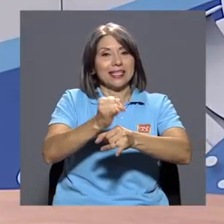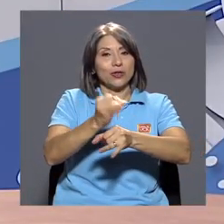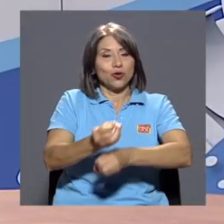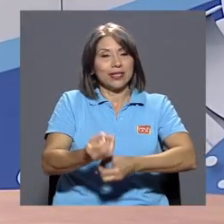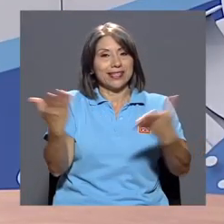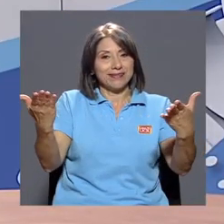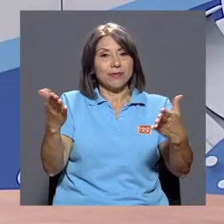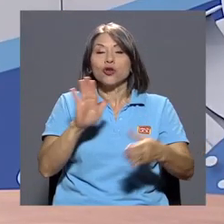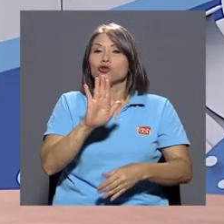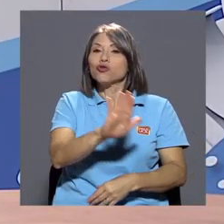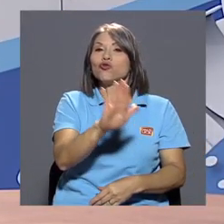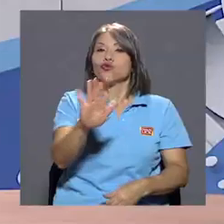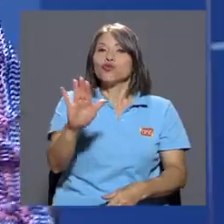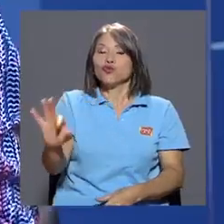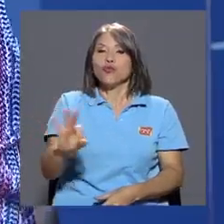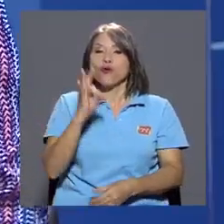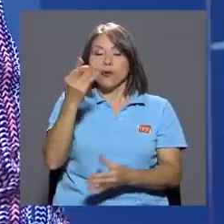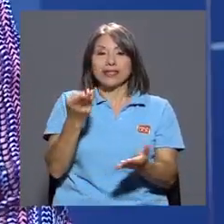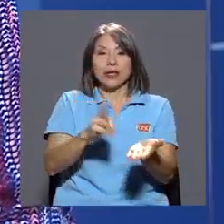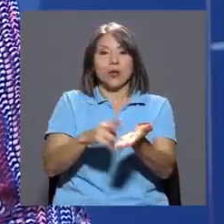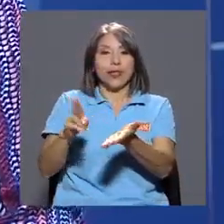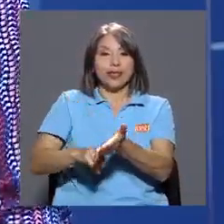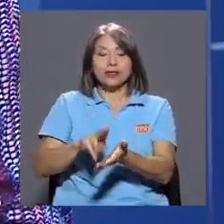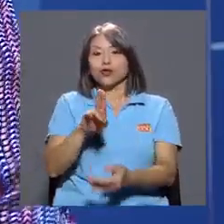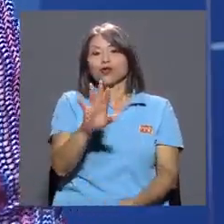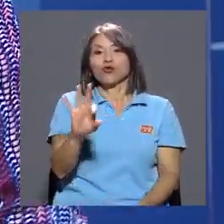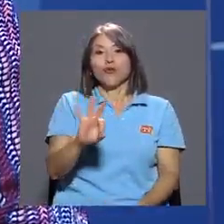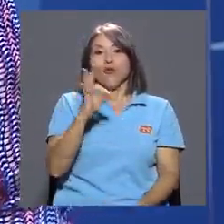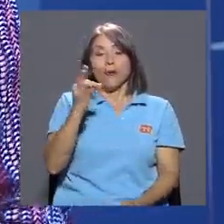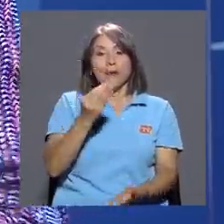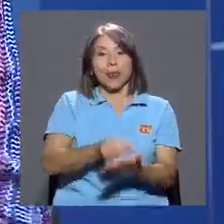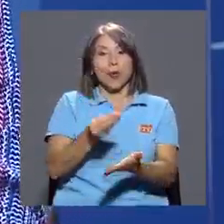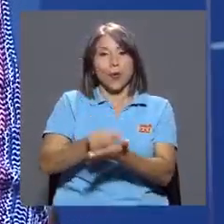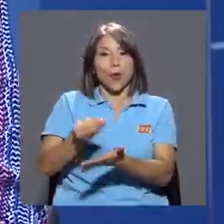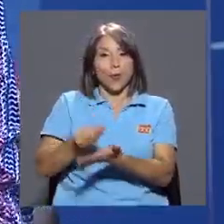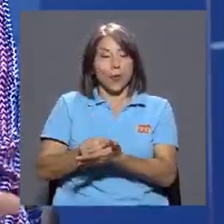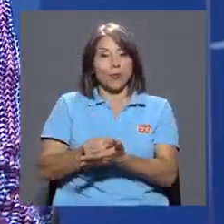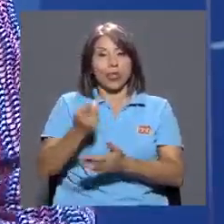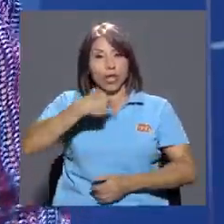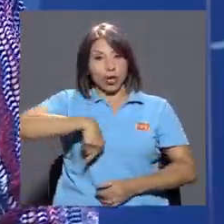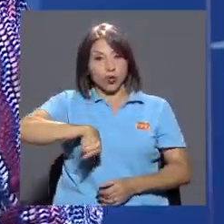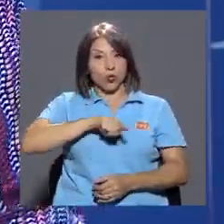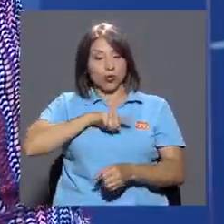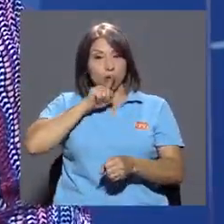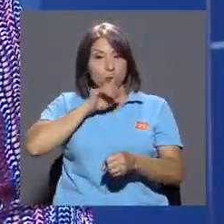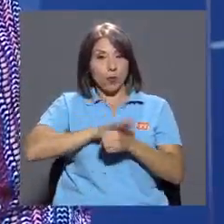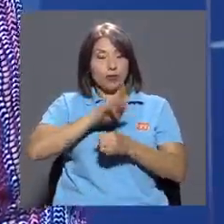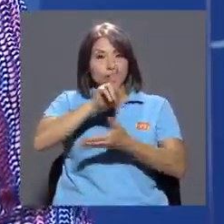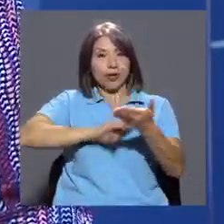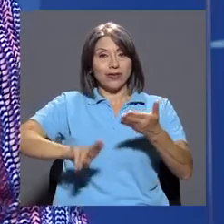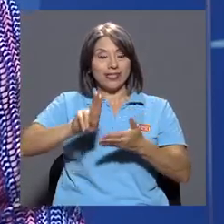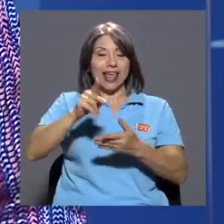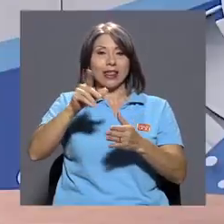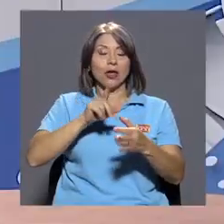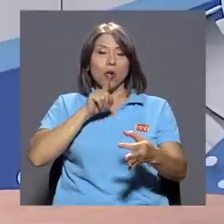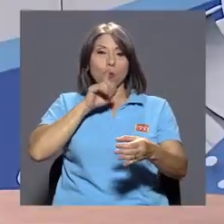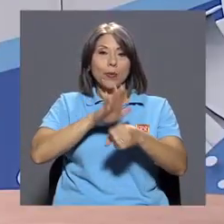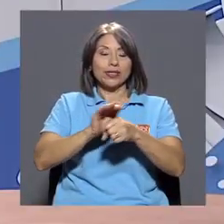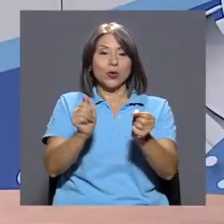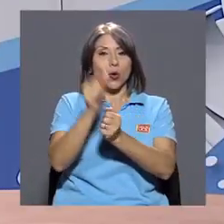formas de contratación y de compras, ¿verdad? Y todo lo que tiene que ver con ese compromiso nuestro de la universidad con el gobierno abierto.